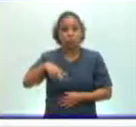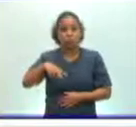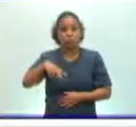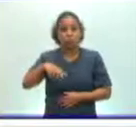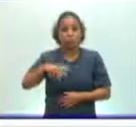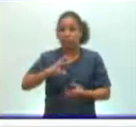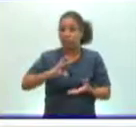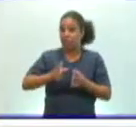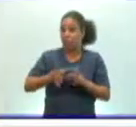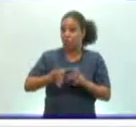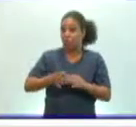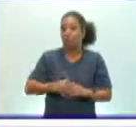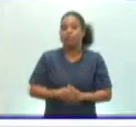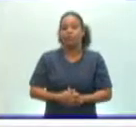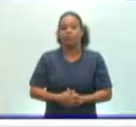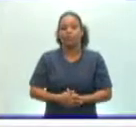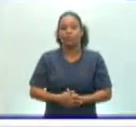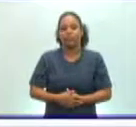forma?